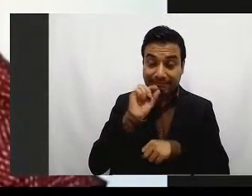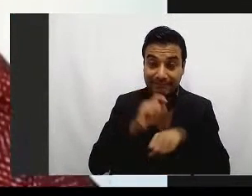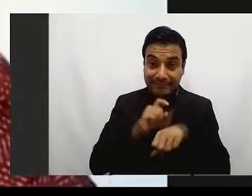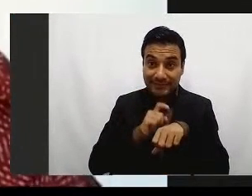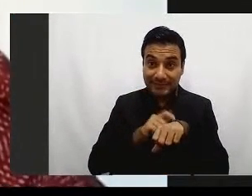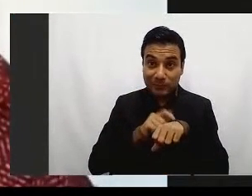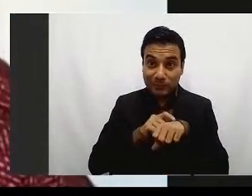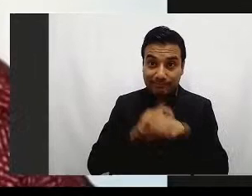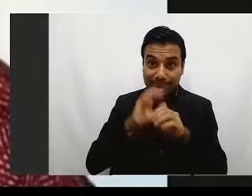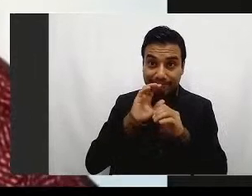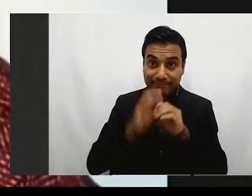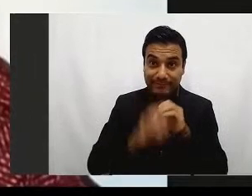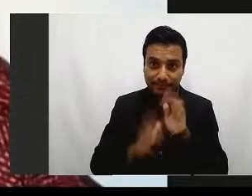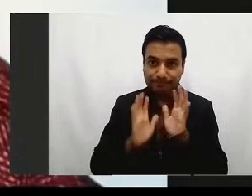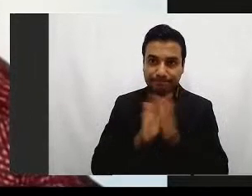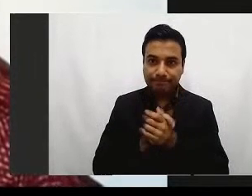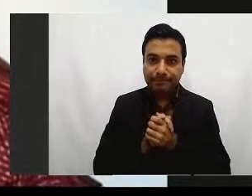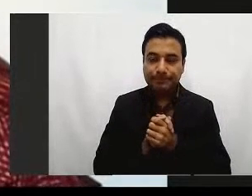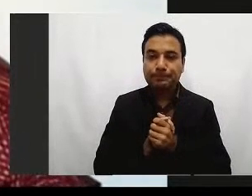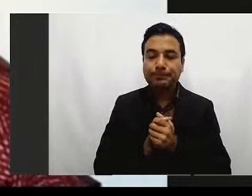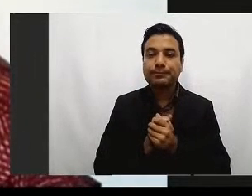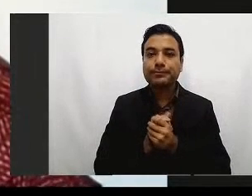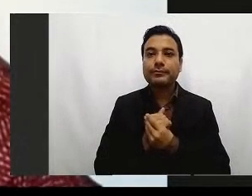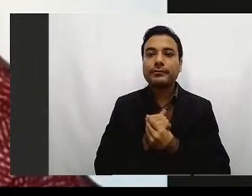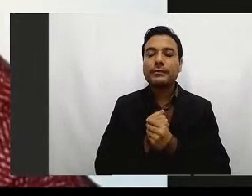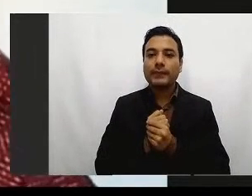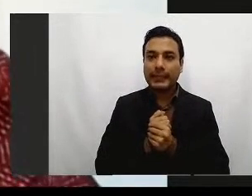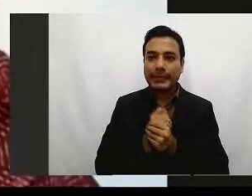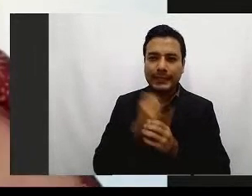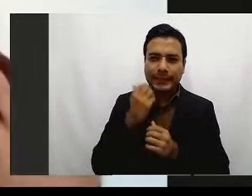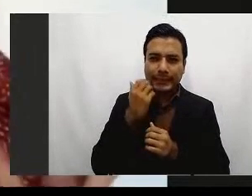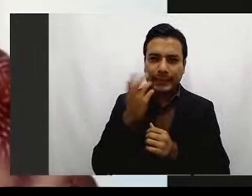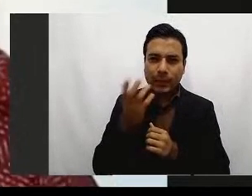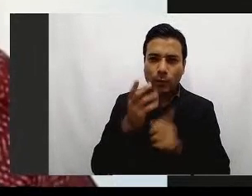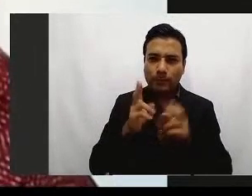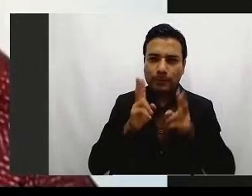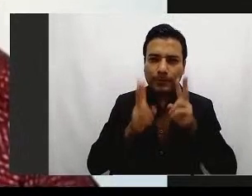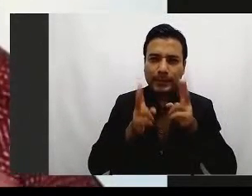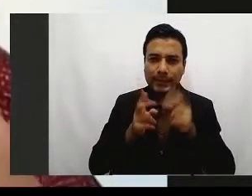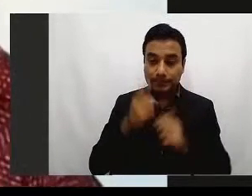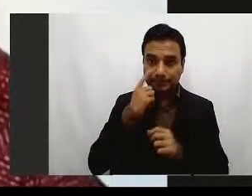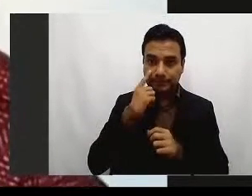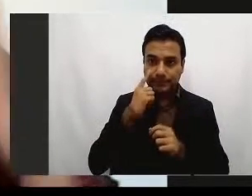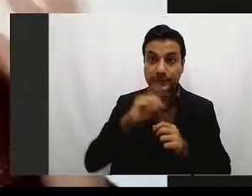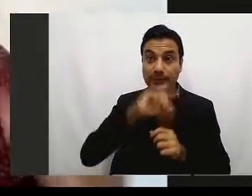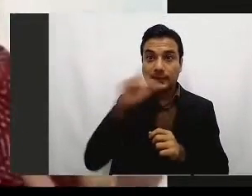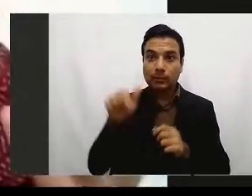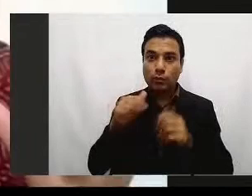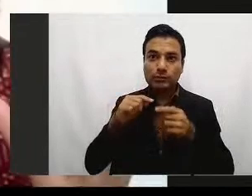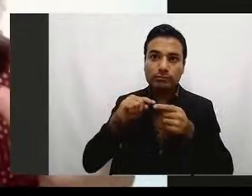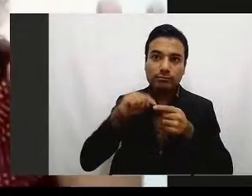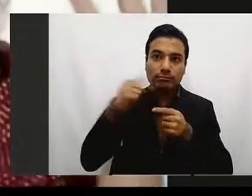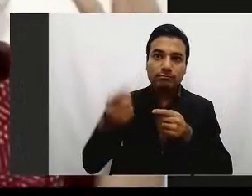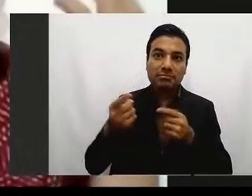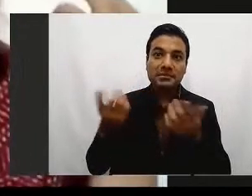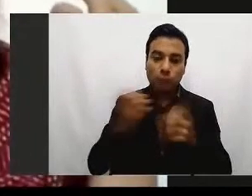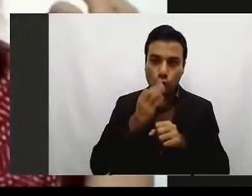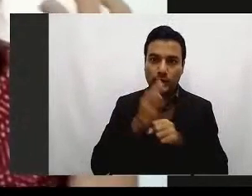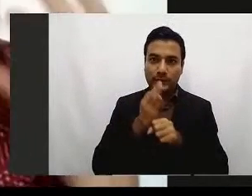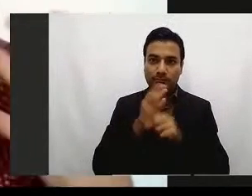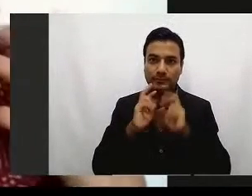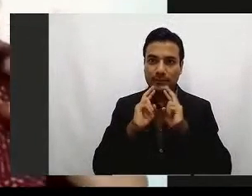terminar nuestra plática, pues quisiera justo hablar de estos siguientes pasos, ¿no? Ahorita terminamos estas sesiones